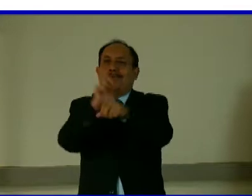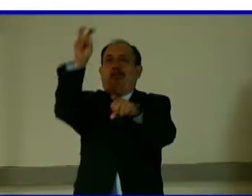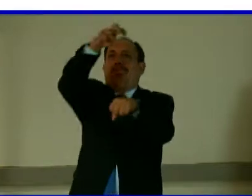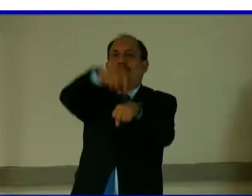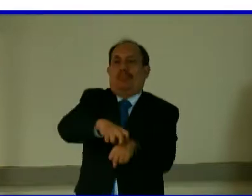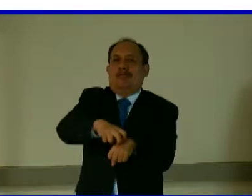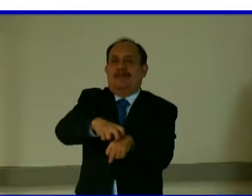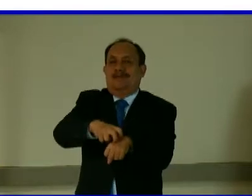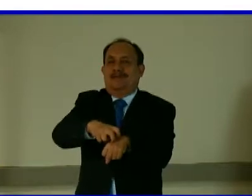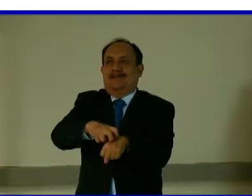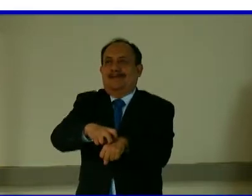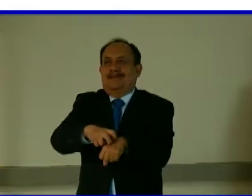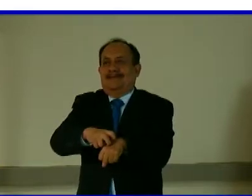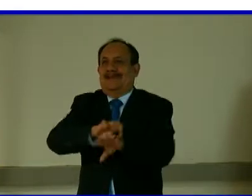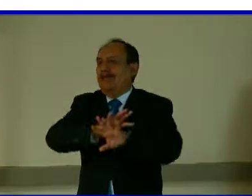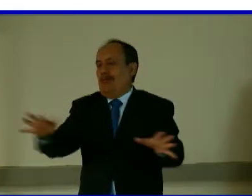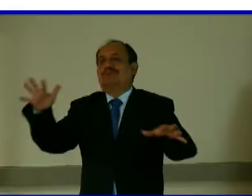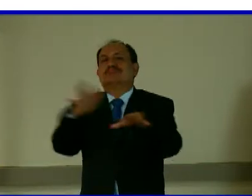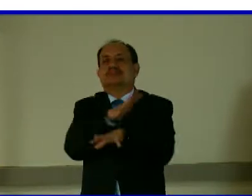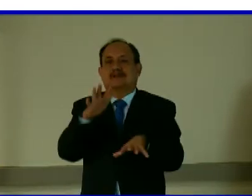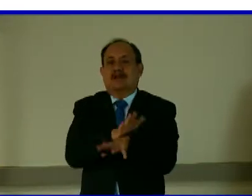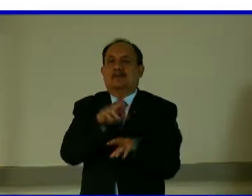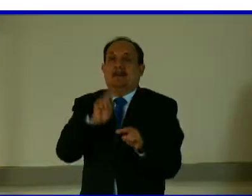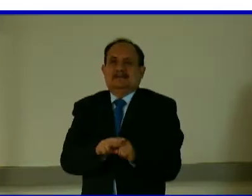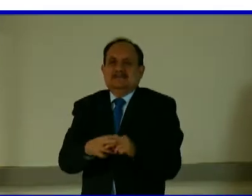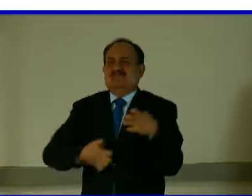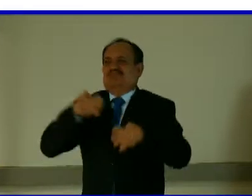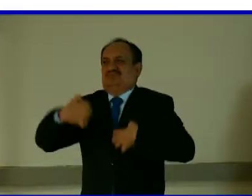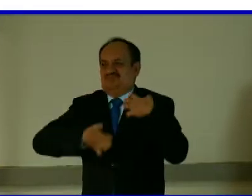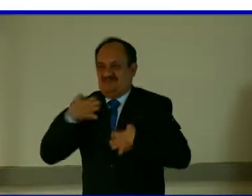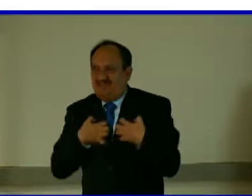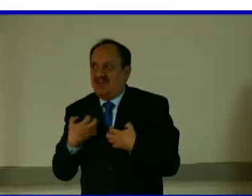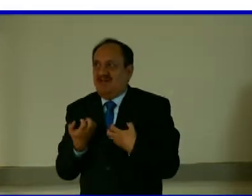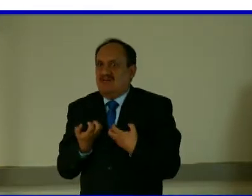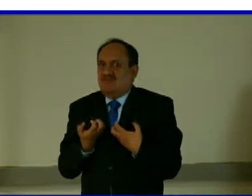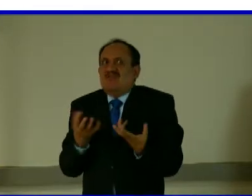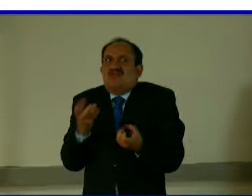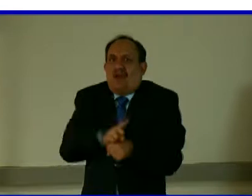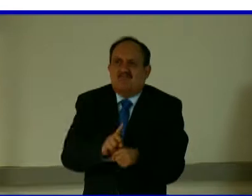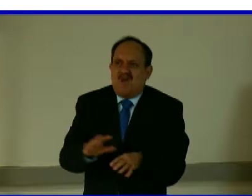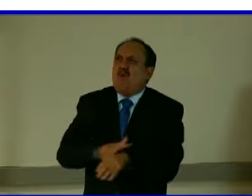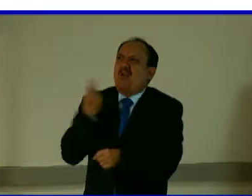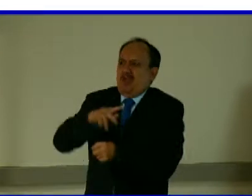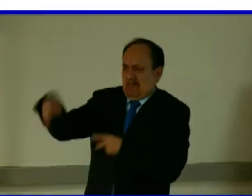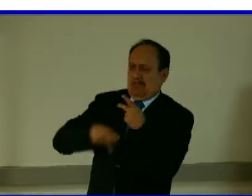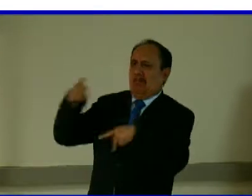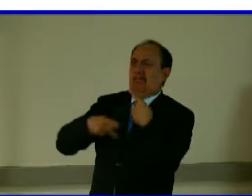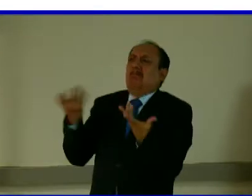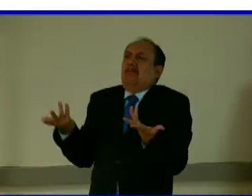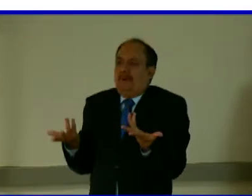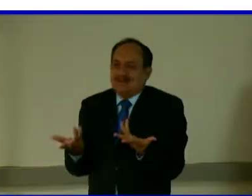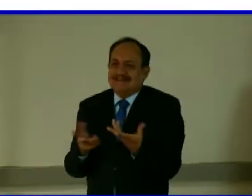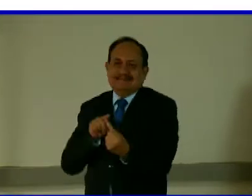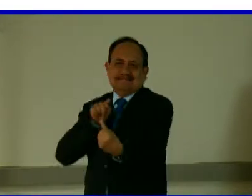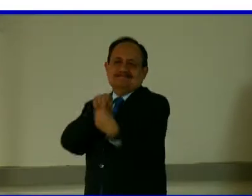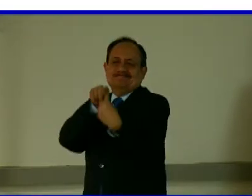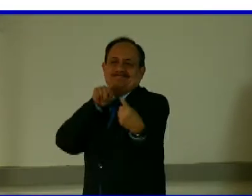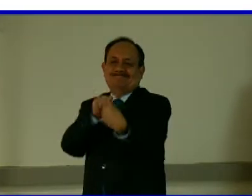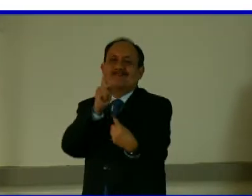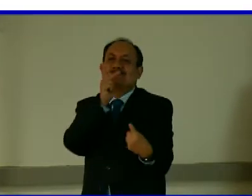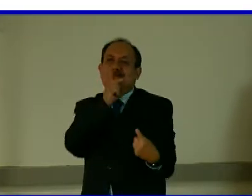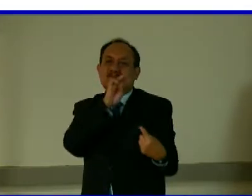y toda la dinámica cambia. Con mucho coraje, ¿qué tal fue tu día? ¿Por qué me tienes que preguntar? Mira, estoy nada